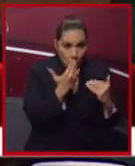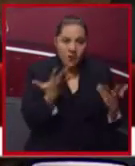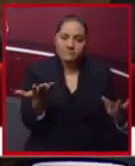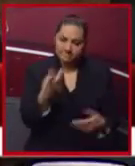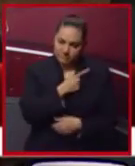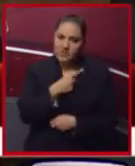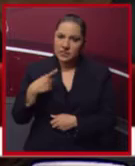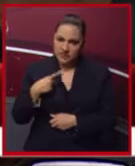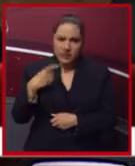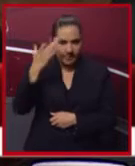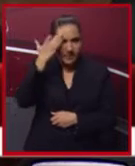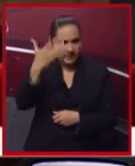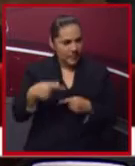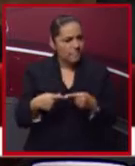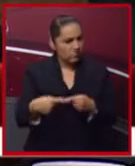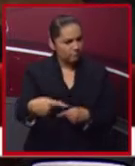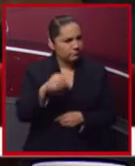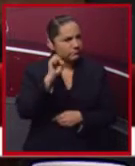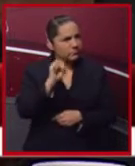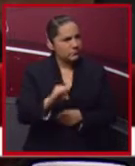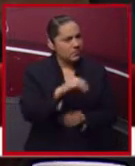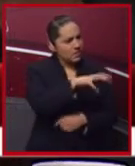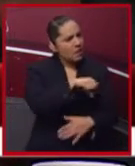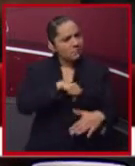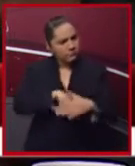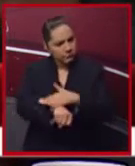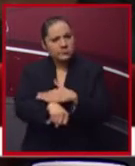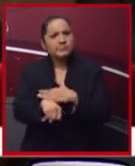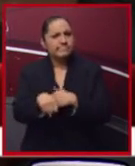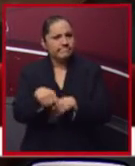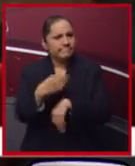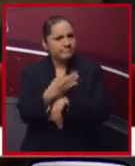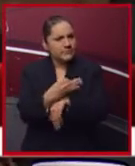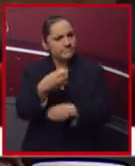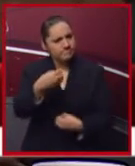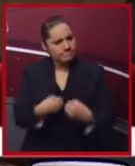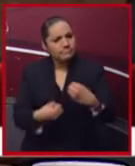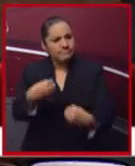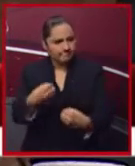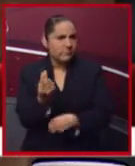Por lo que no es arbitraria, como se ha querido sostener,